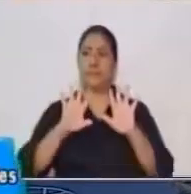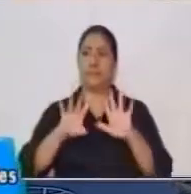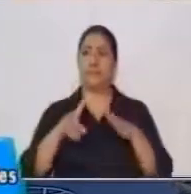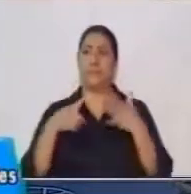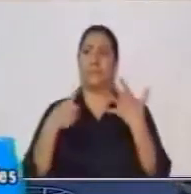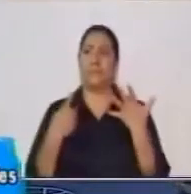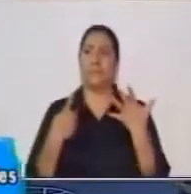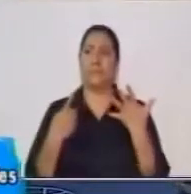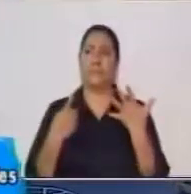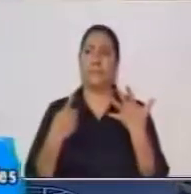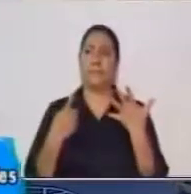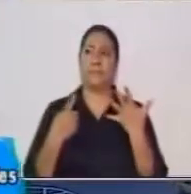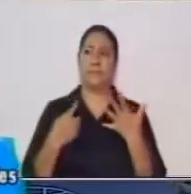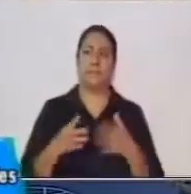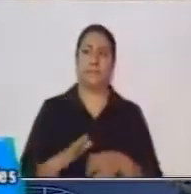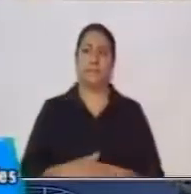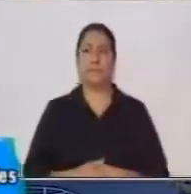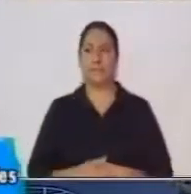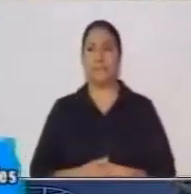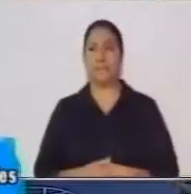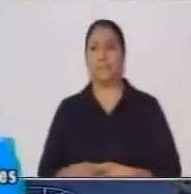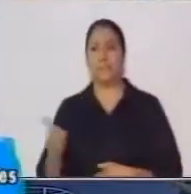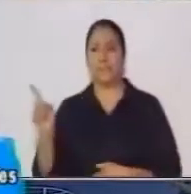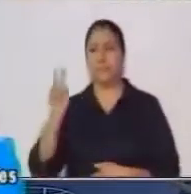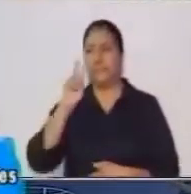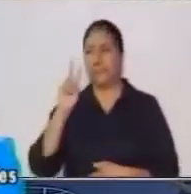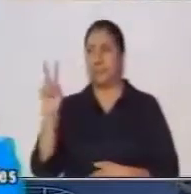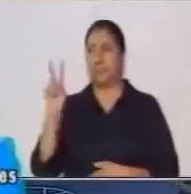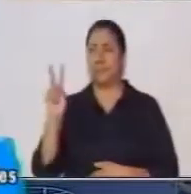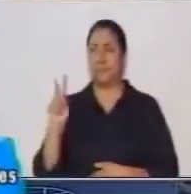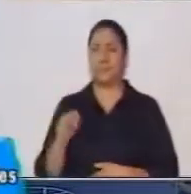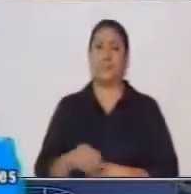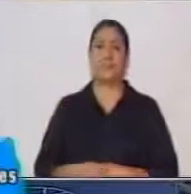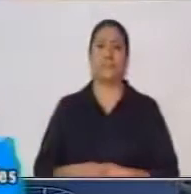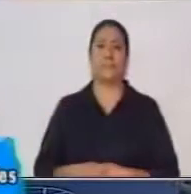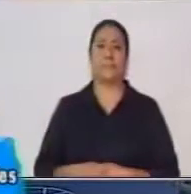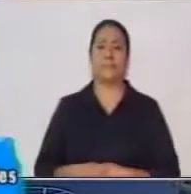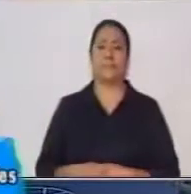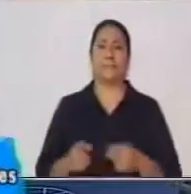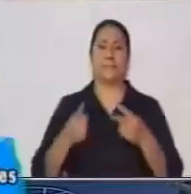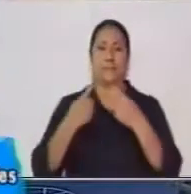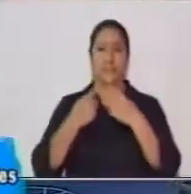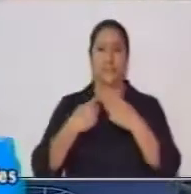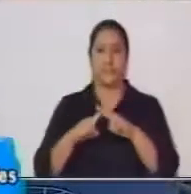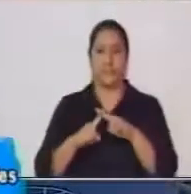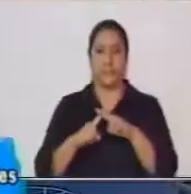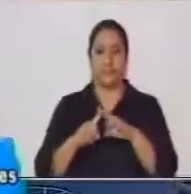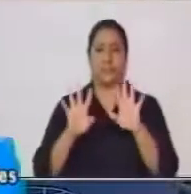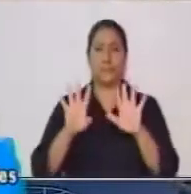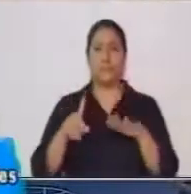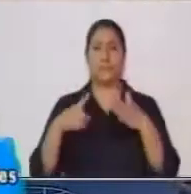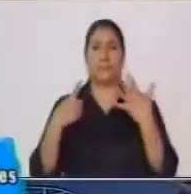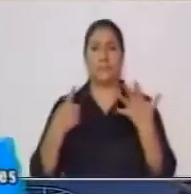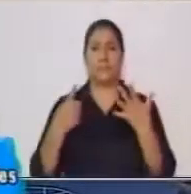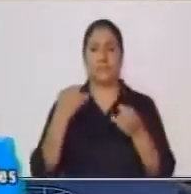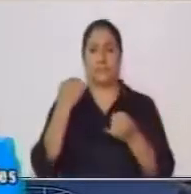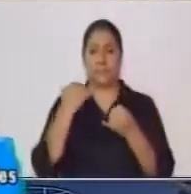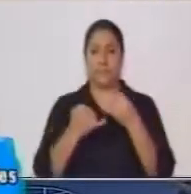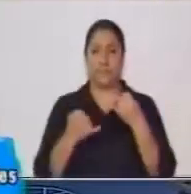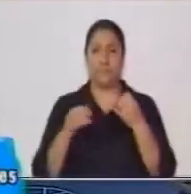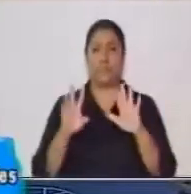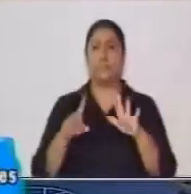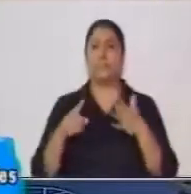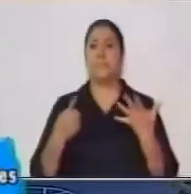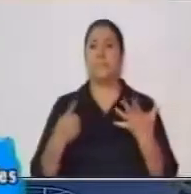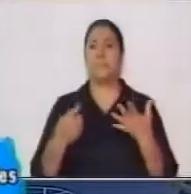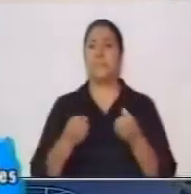16. ¿Te das cuenta? Iniciamos, finalizamos con 16. ¿Y cuántos